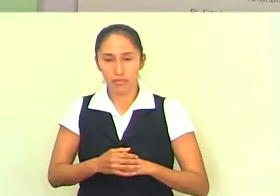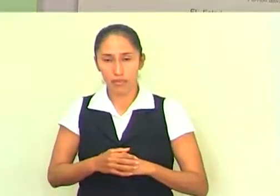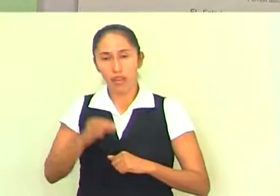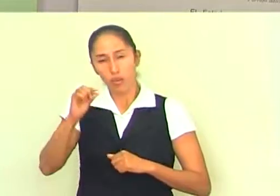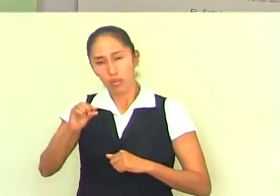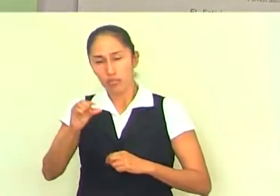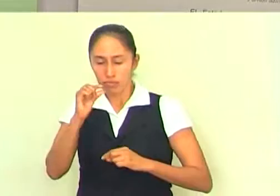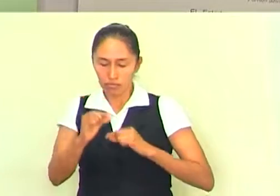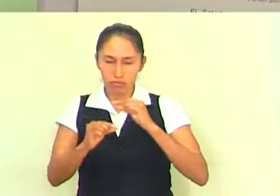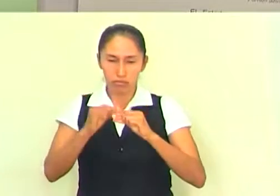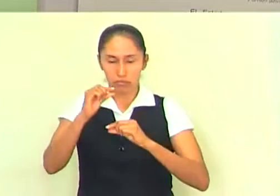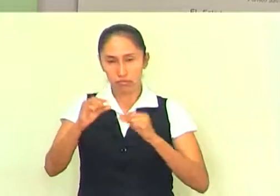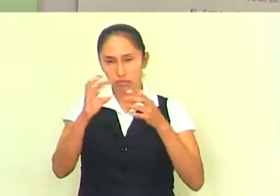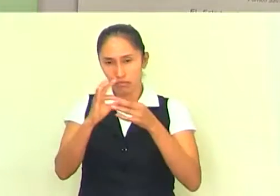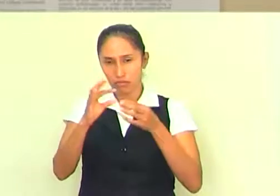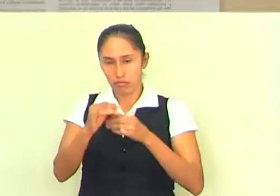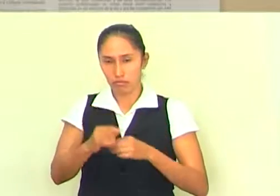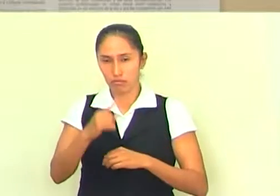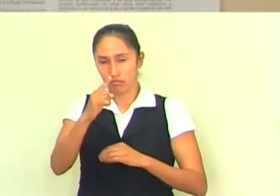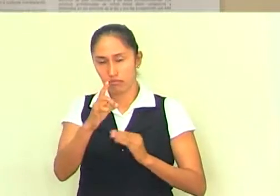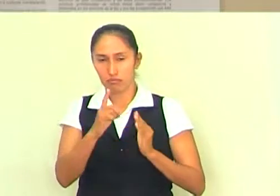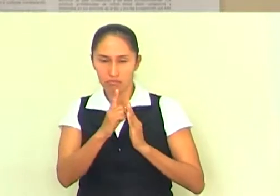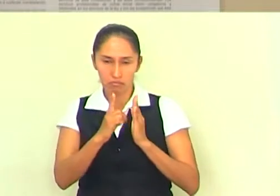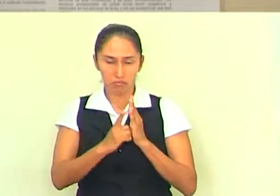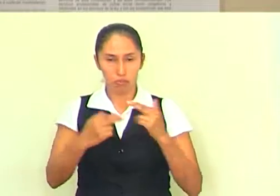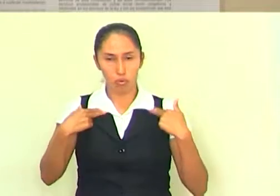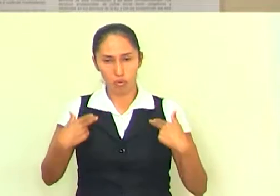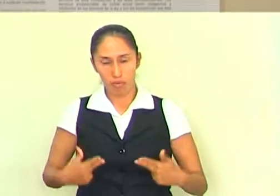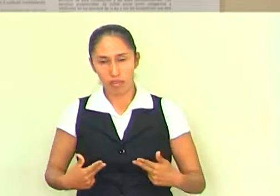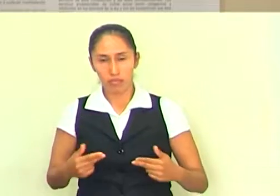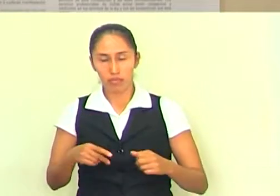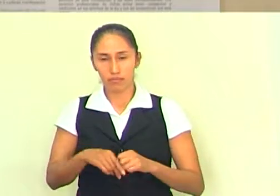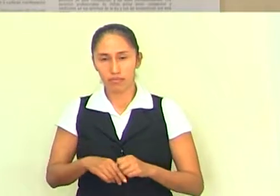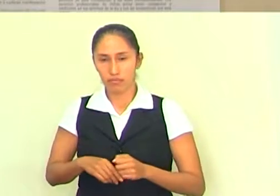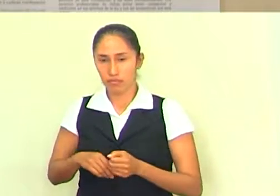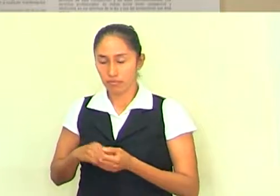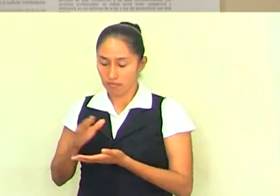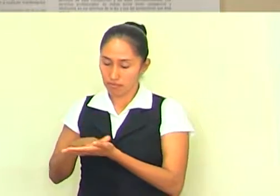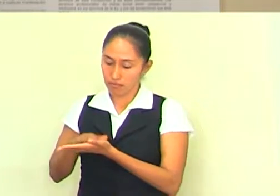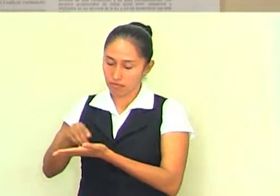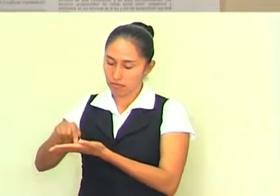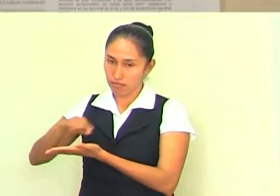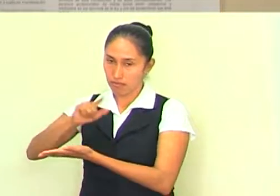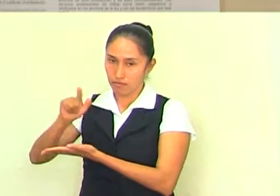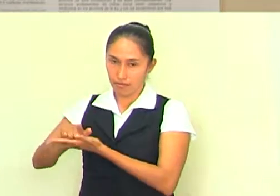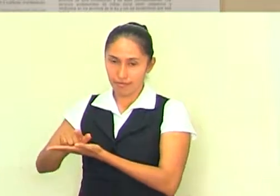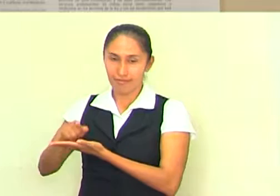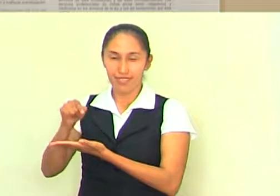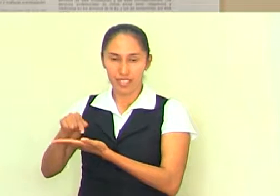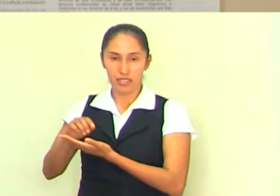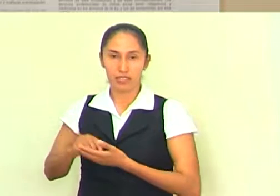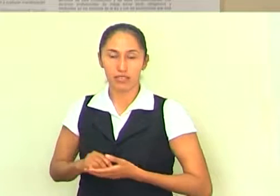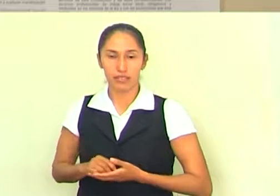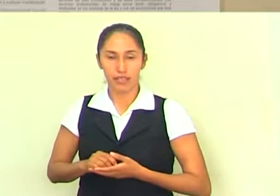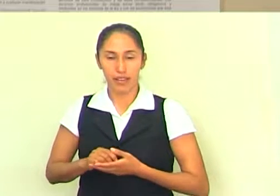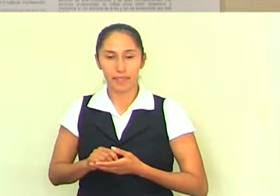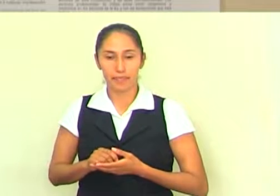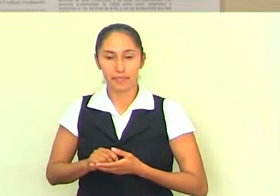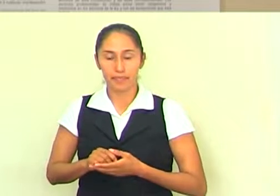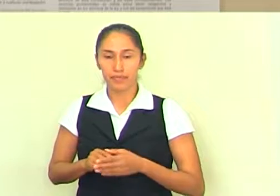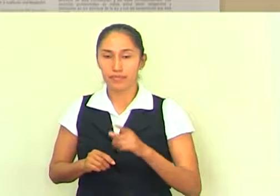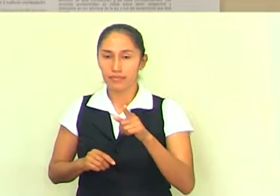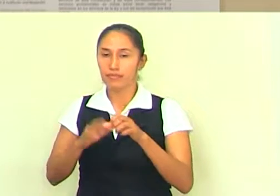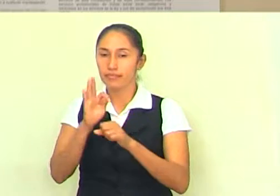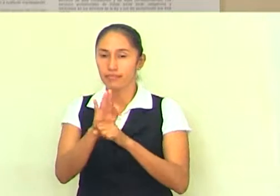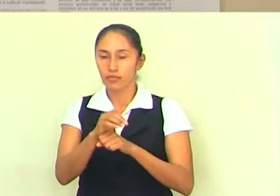platicando sobre esos derechos que vienen plasmados en la Declaración Universal de los Derechos Humanos, así